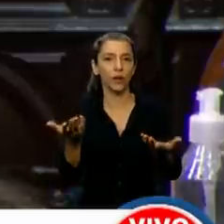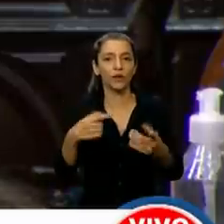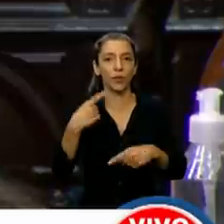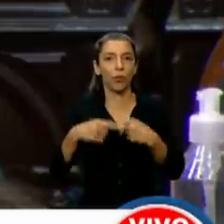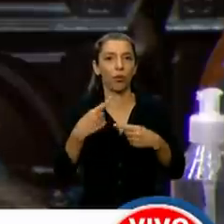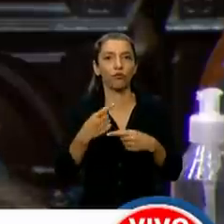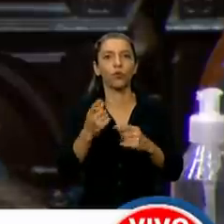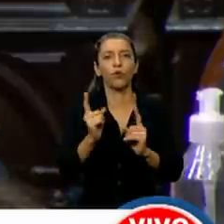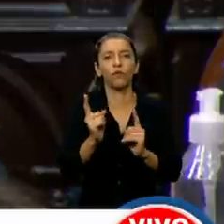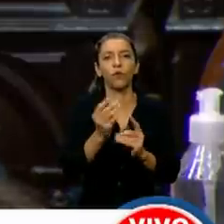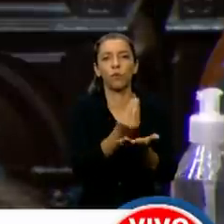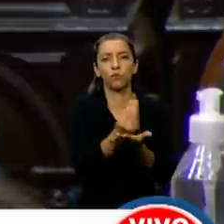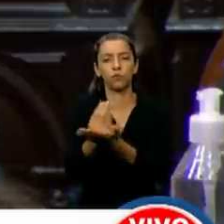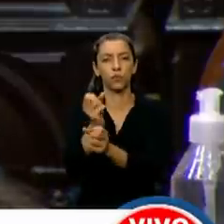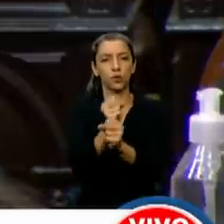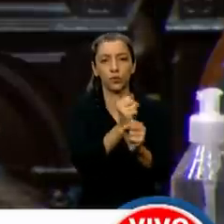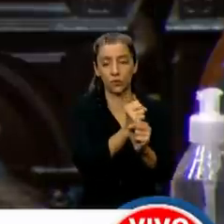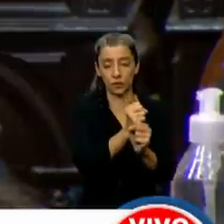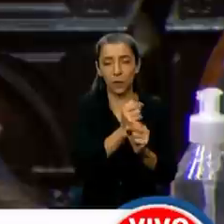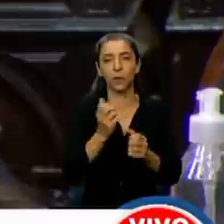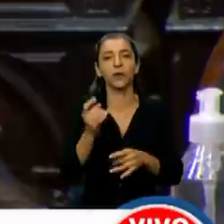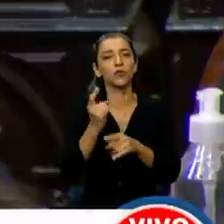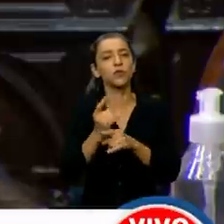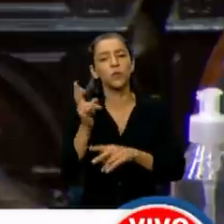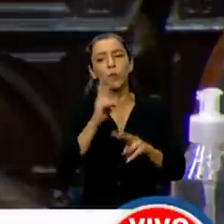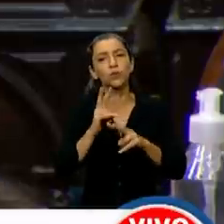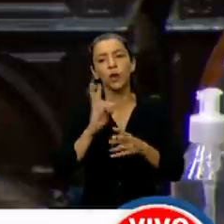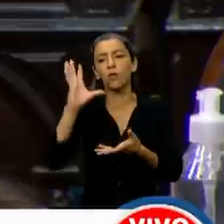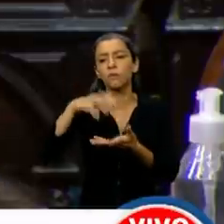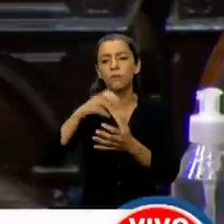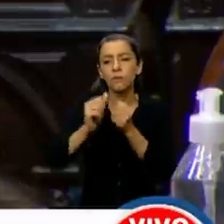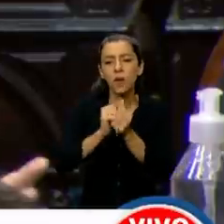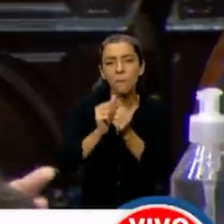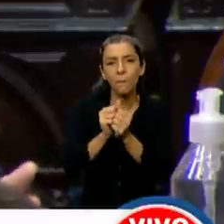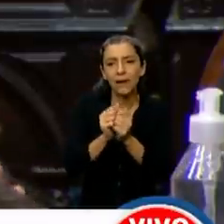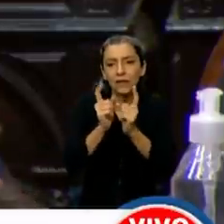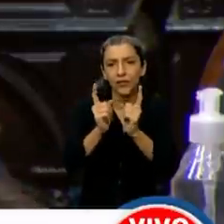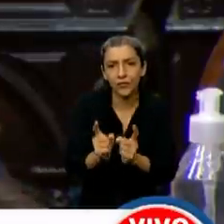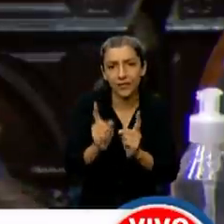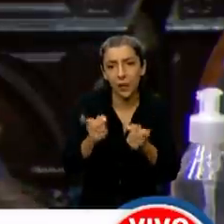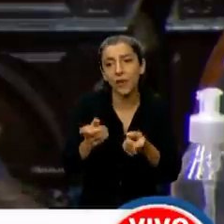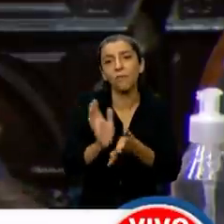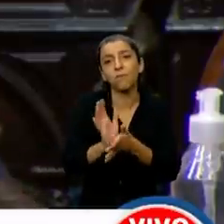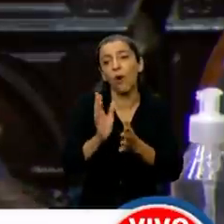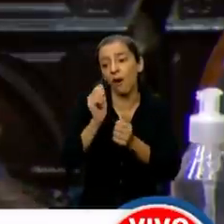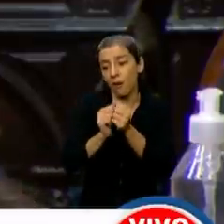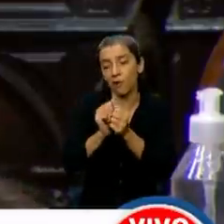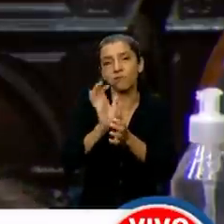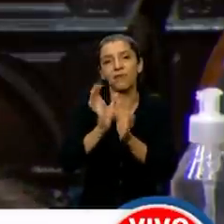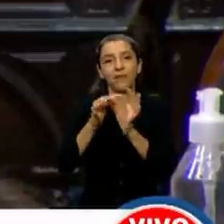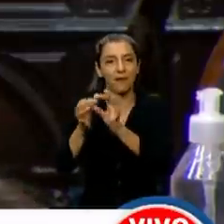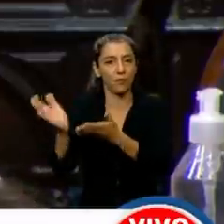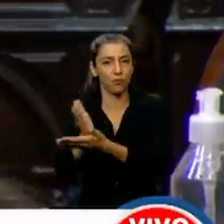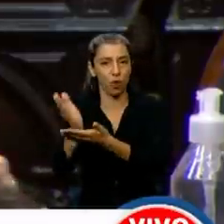el trabajo para mantener la unidad dentro de la empresa para mantener precisamente la unidad productiva este